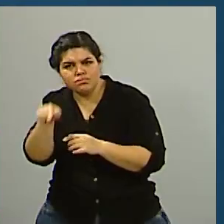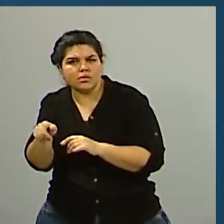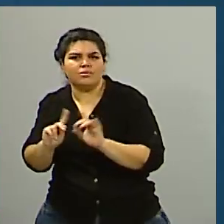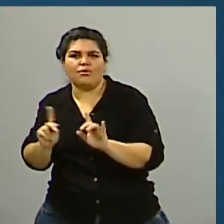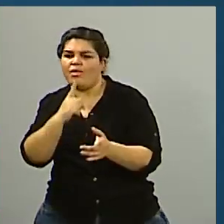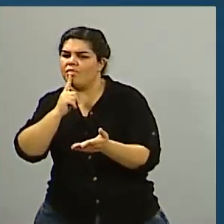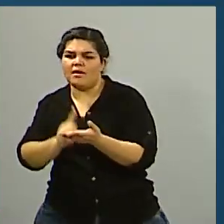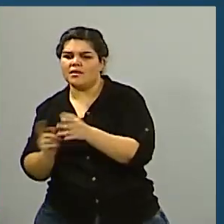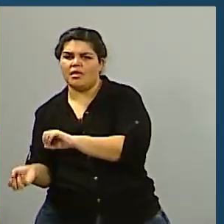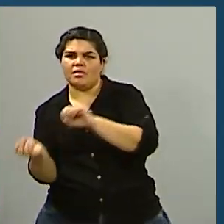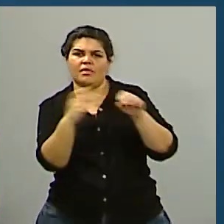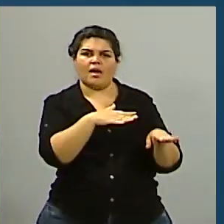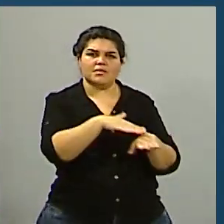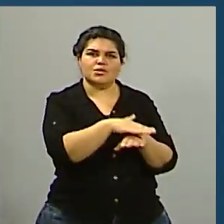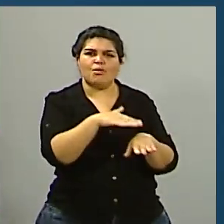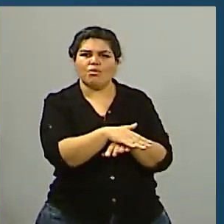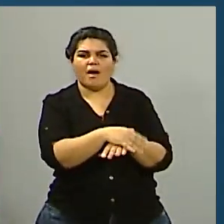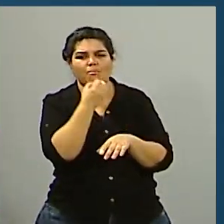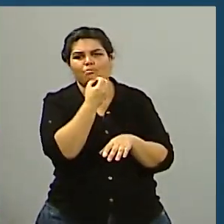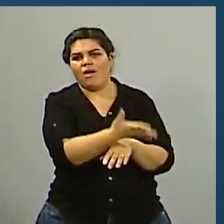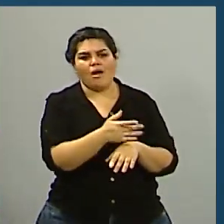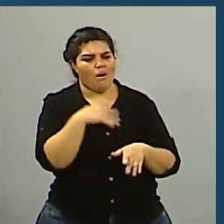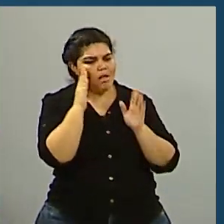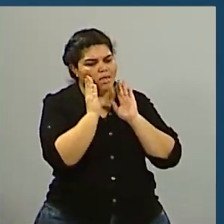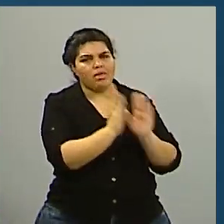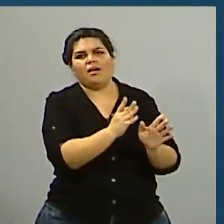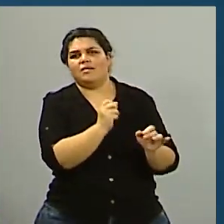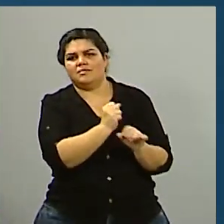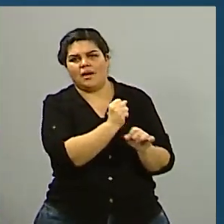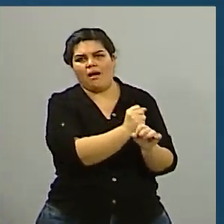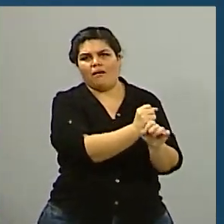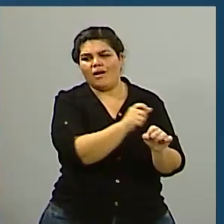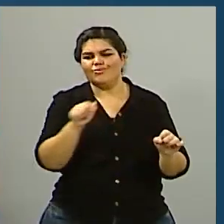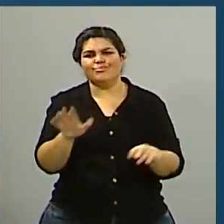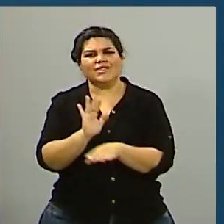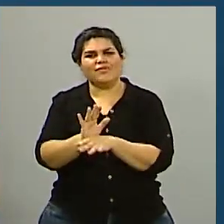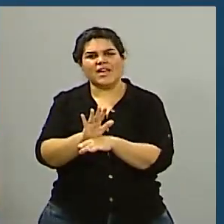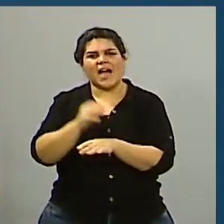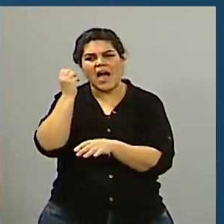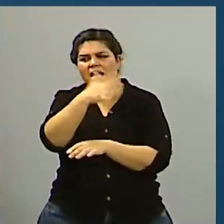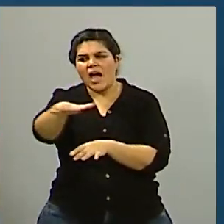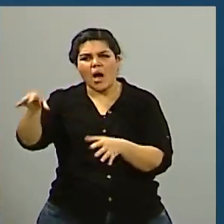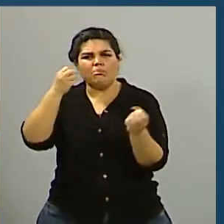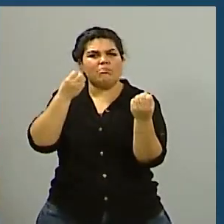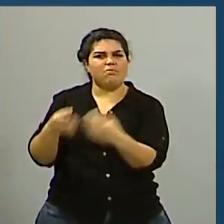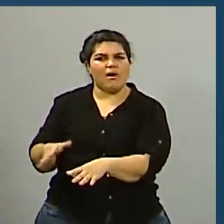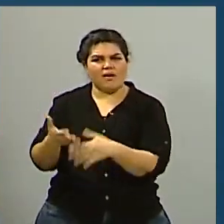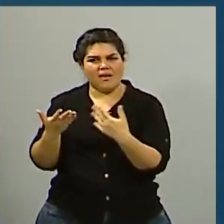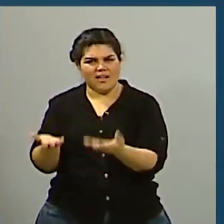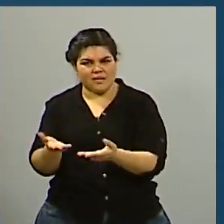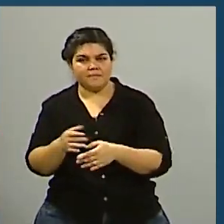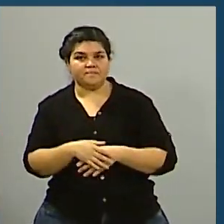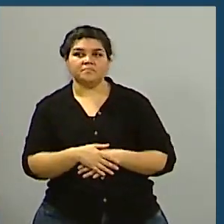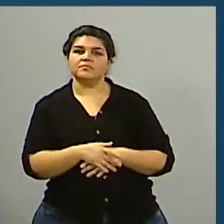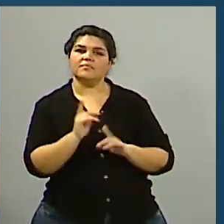distintos factores que determinan de pronto justamente la falta de esos trabajadores. Usted lo acaba de decir, la infraestructura no ha mejorado en estas últimas décadas